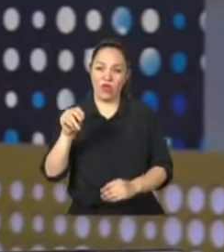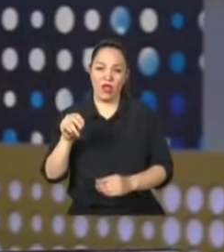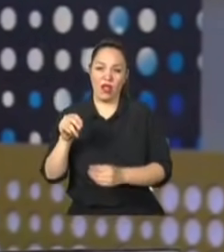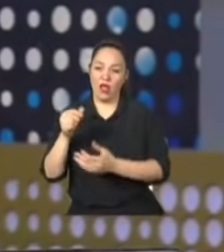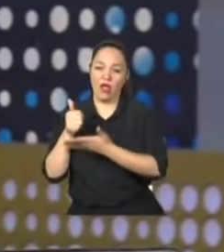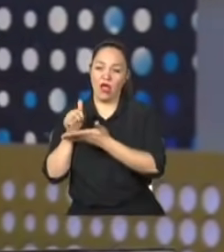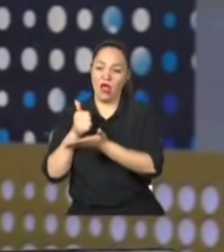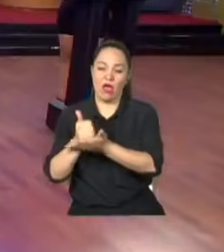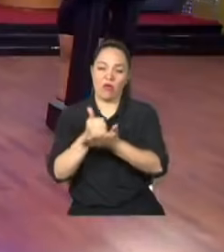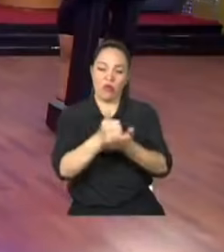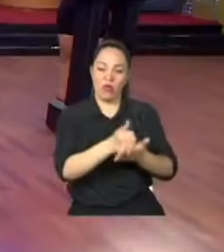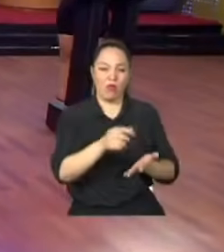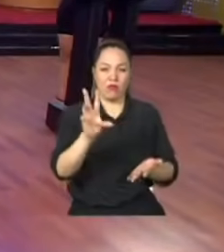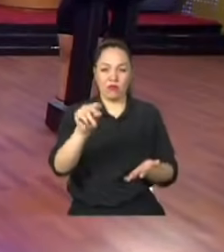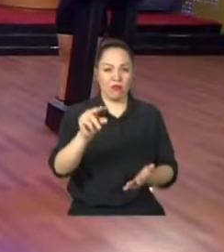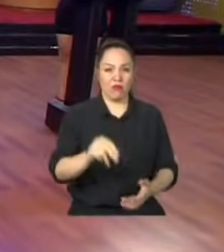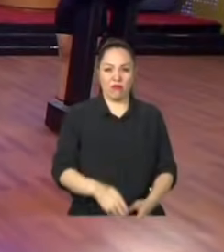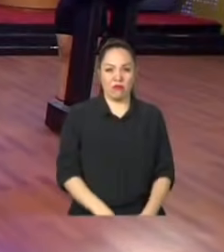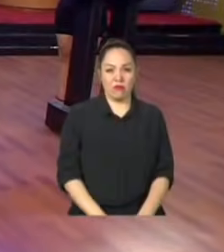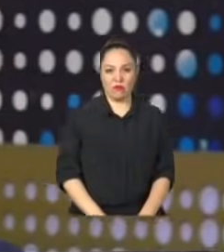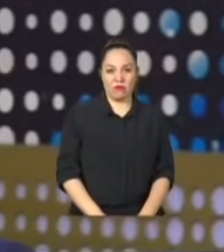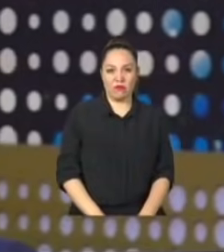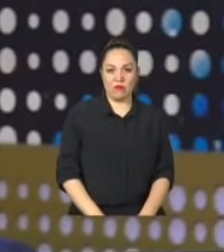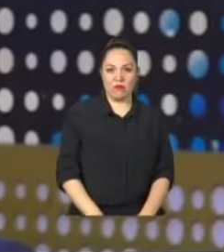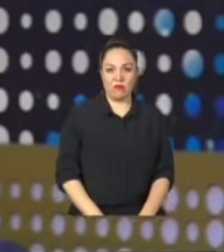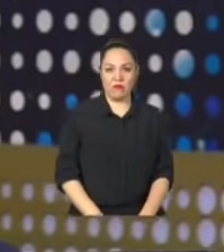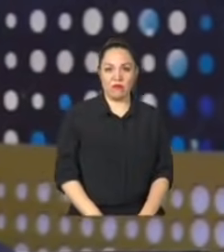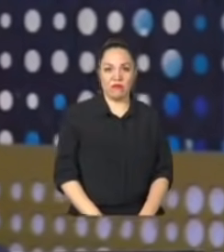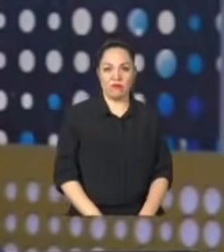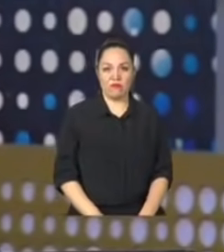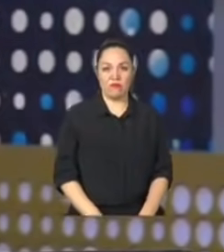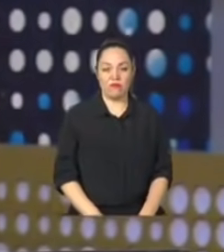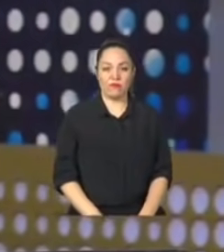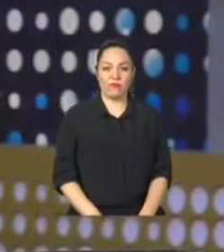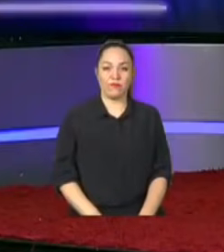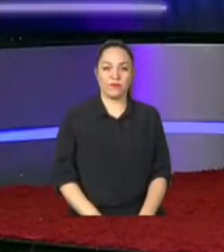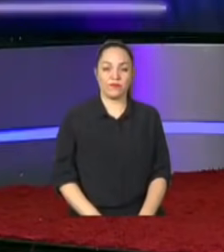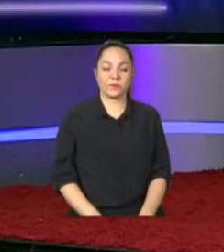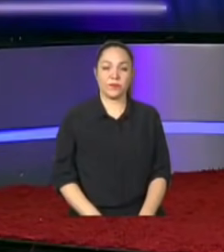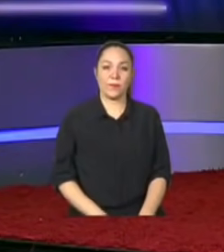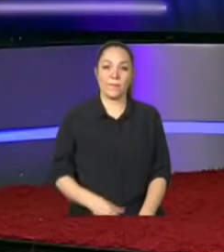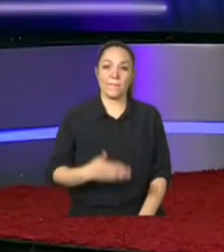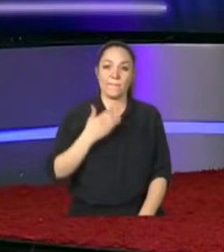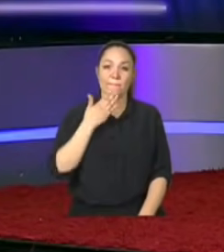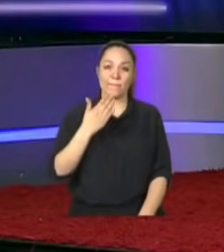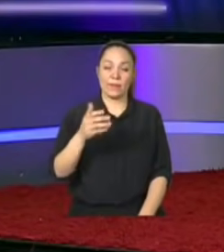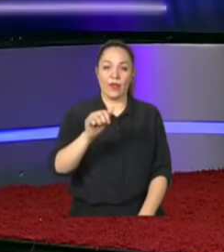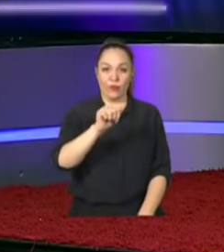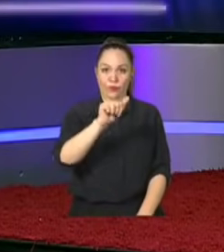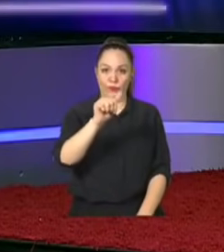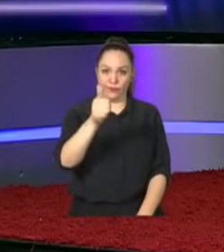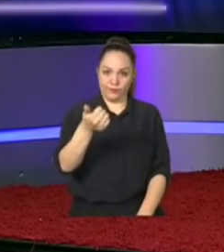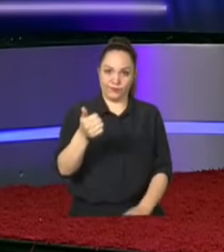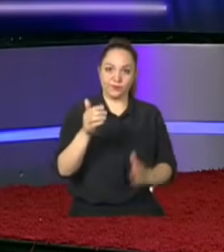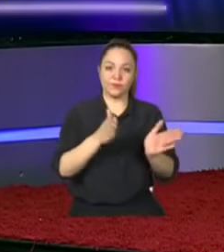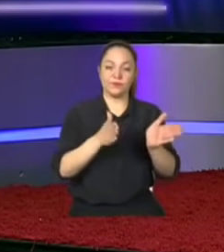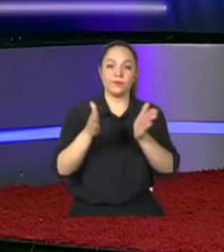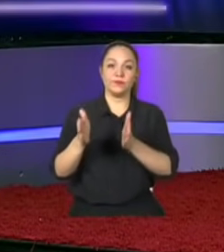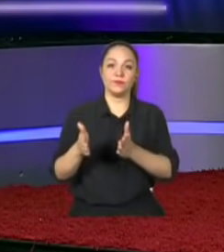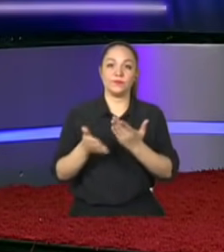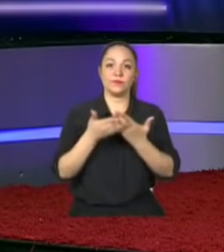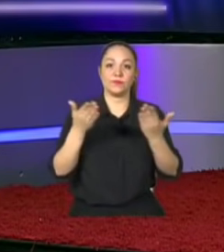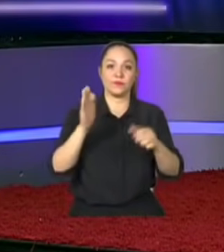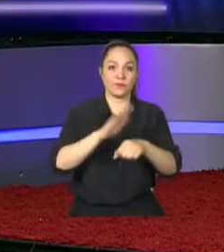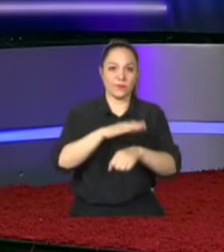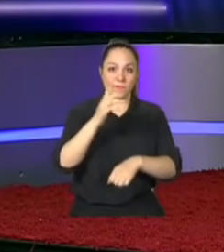comisión. ¿Una mamá soltera? ¡Cállate! Vamos ahora a otro bloque, ¿sí? Con las